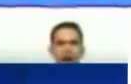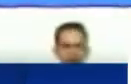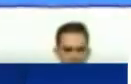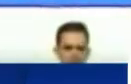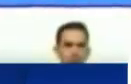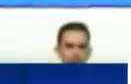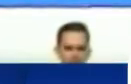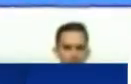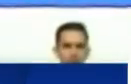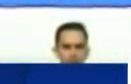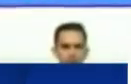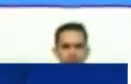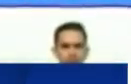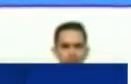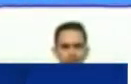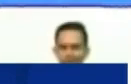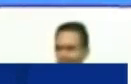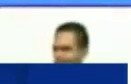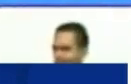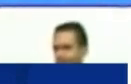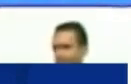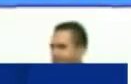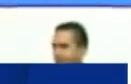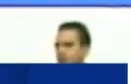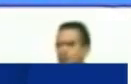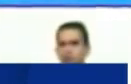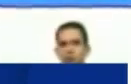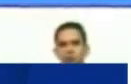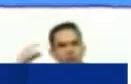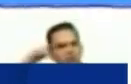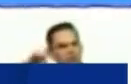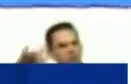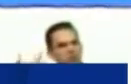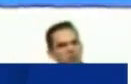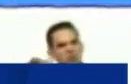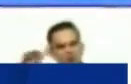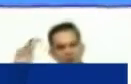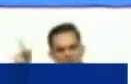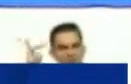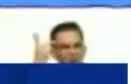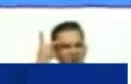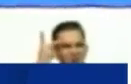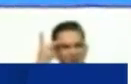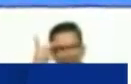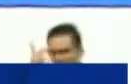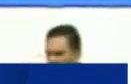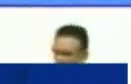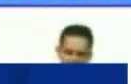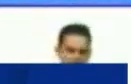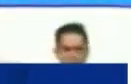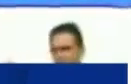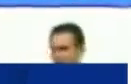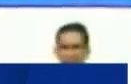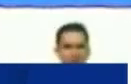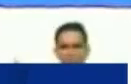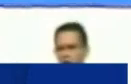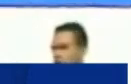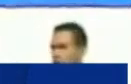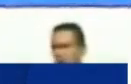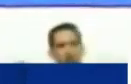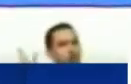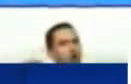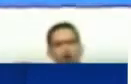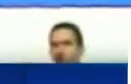fuerzas conservadoras están unidas para sostener la impunidad y evitar